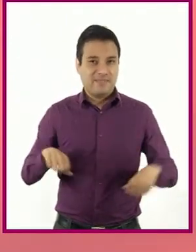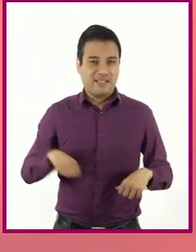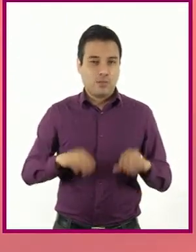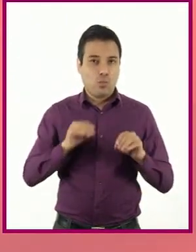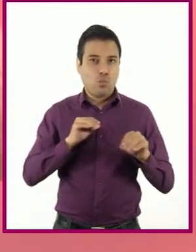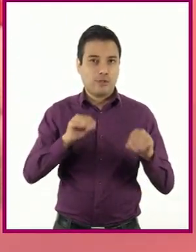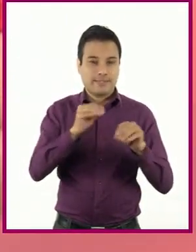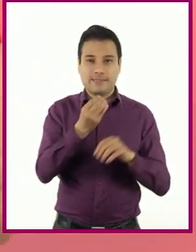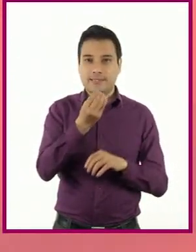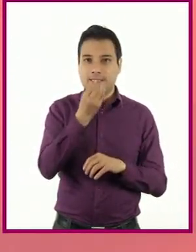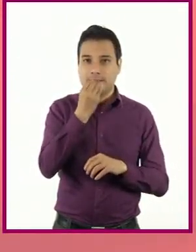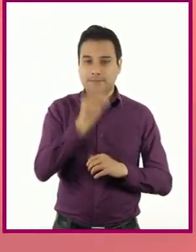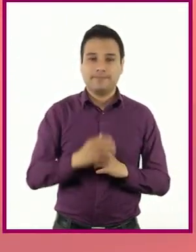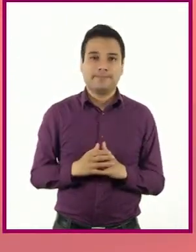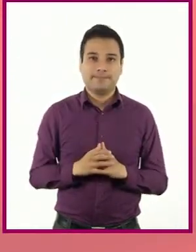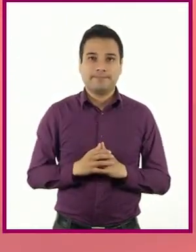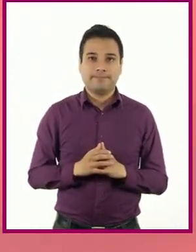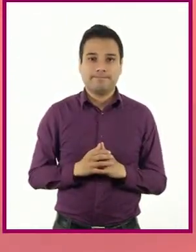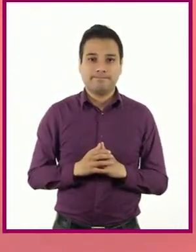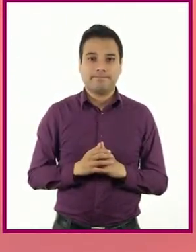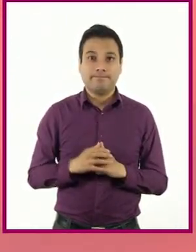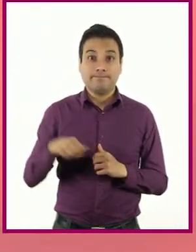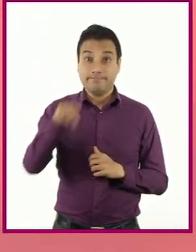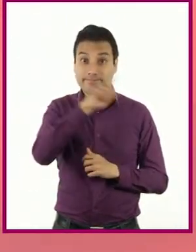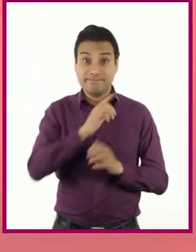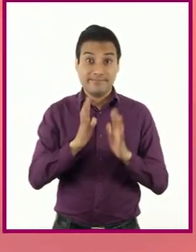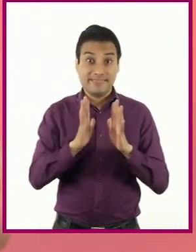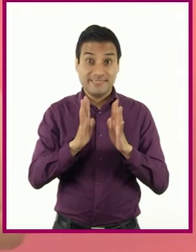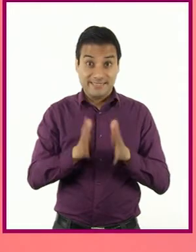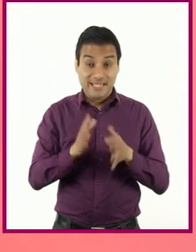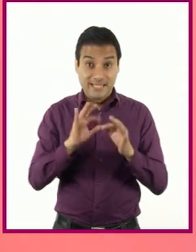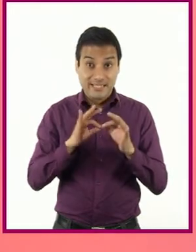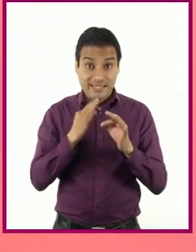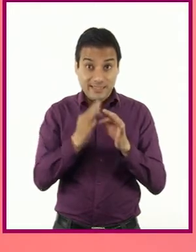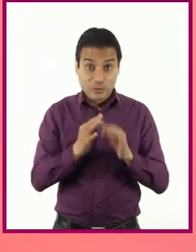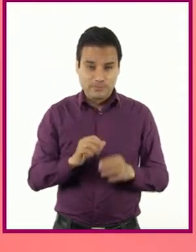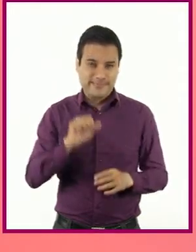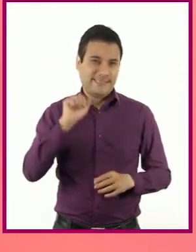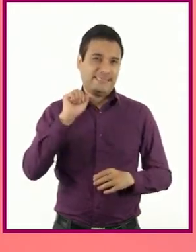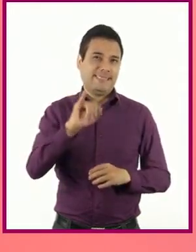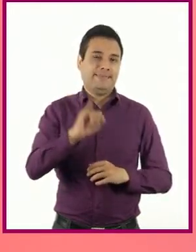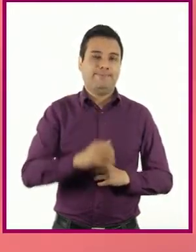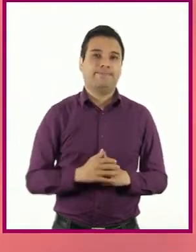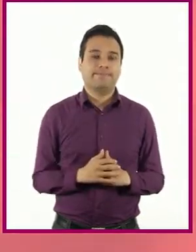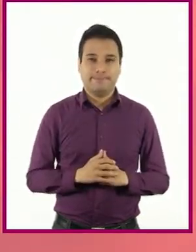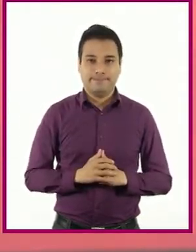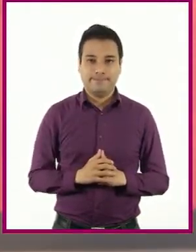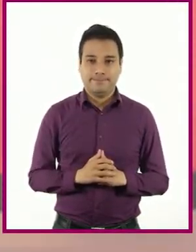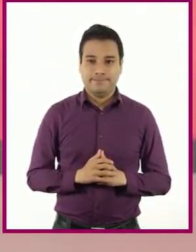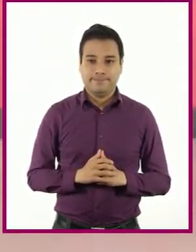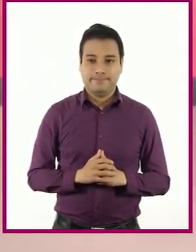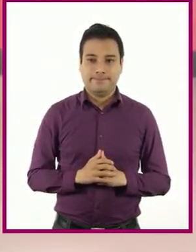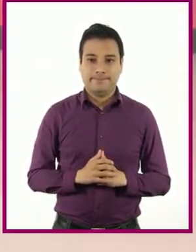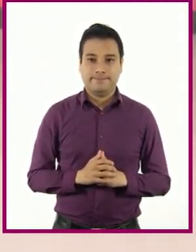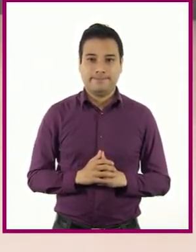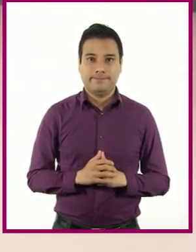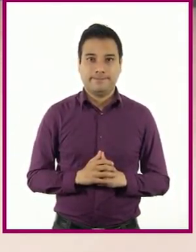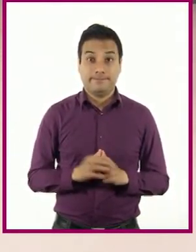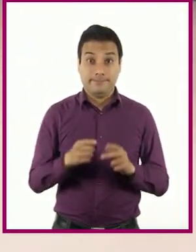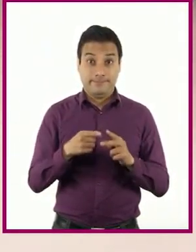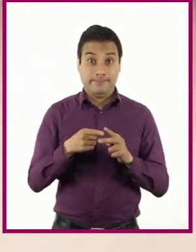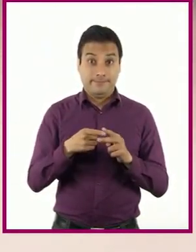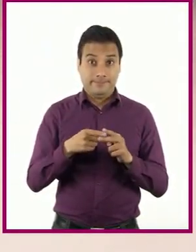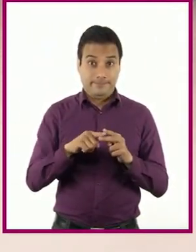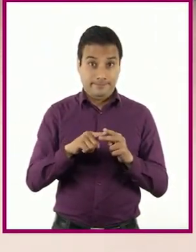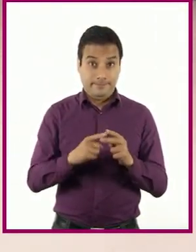alimentario. De acuerdo, maestra. ¿Y ustedes ya están listos? Sí, claro, hagámoslo. A la cuenta de